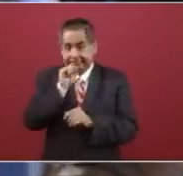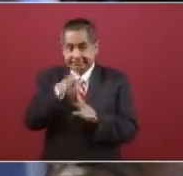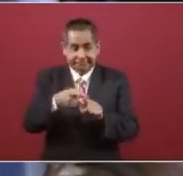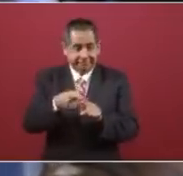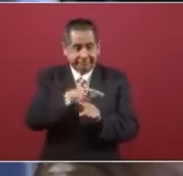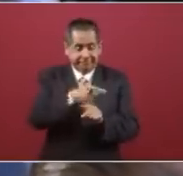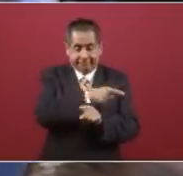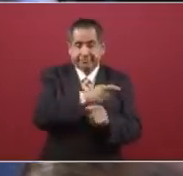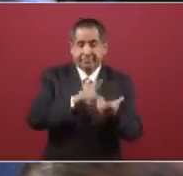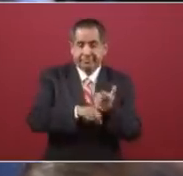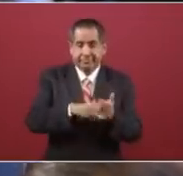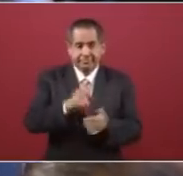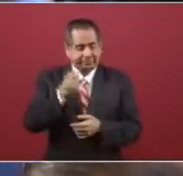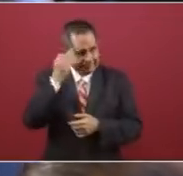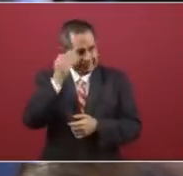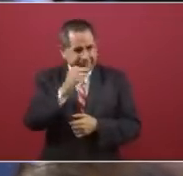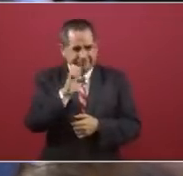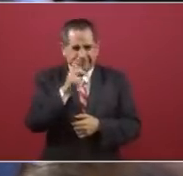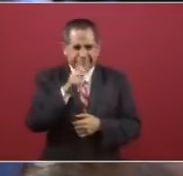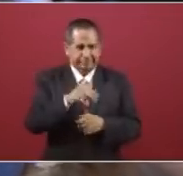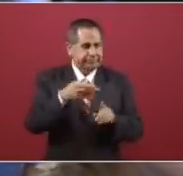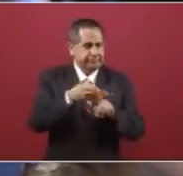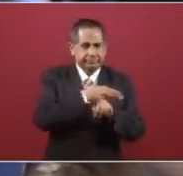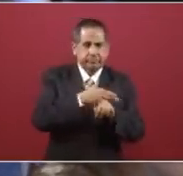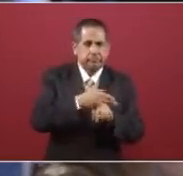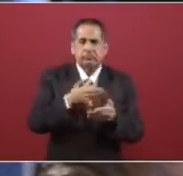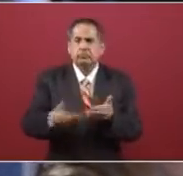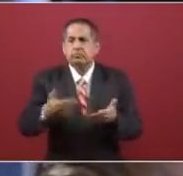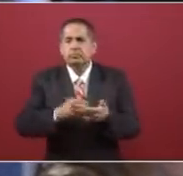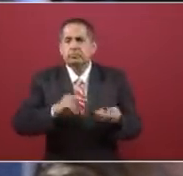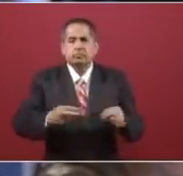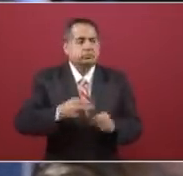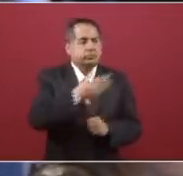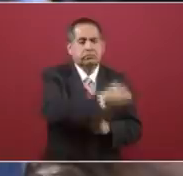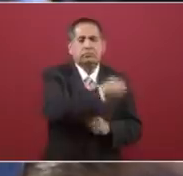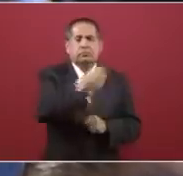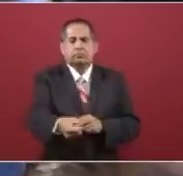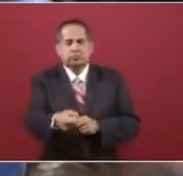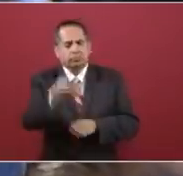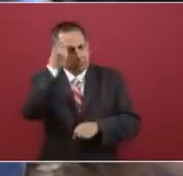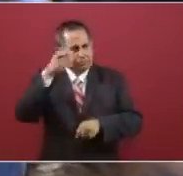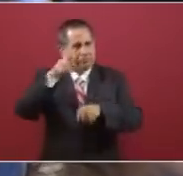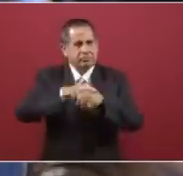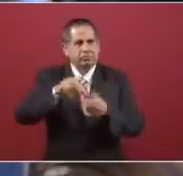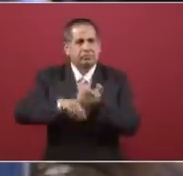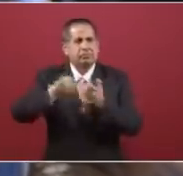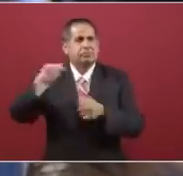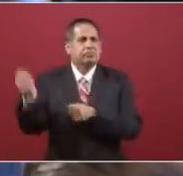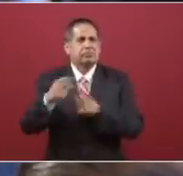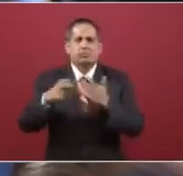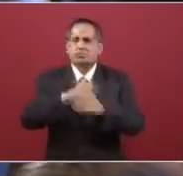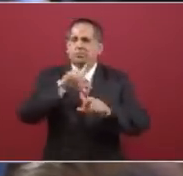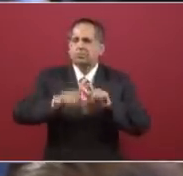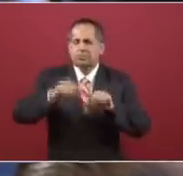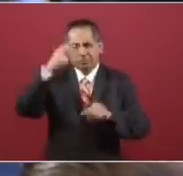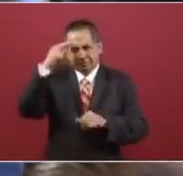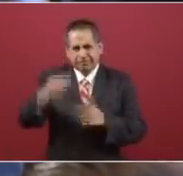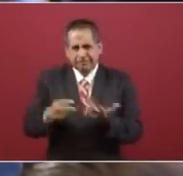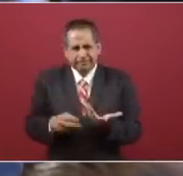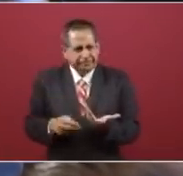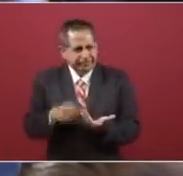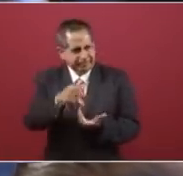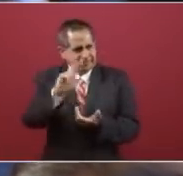del sexenio de Peña Nieto y bueno, recientemente fue nombrado eh director del Tecnológico Nacional de México que es eh bueno, la